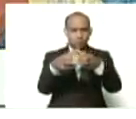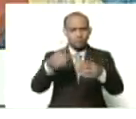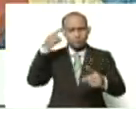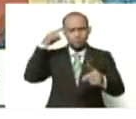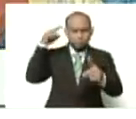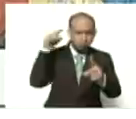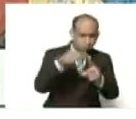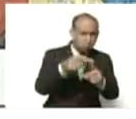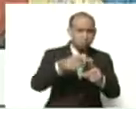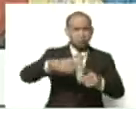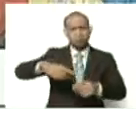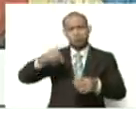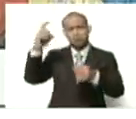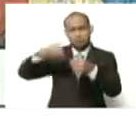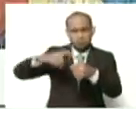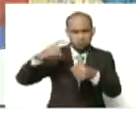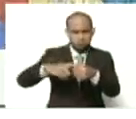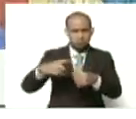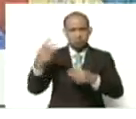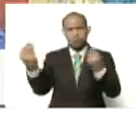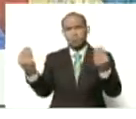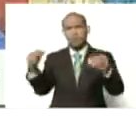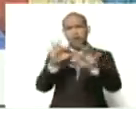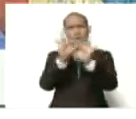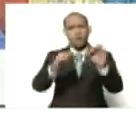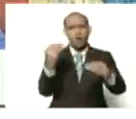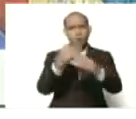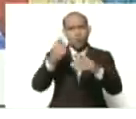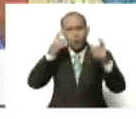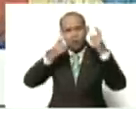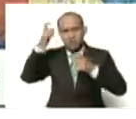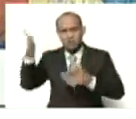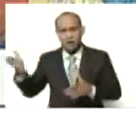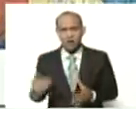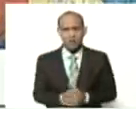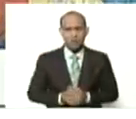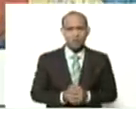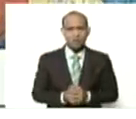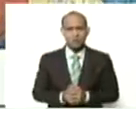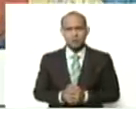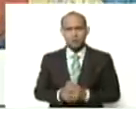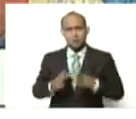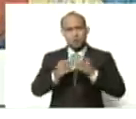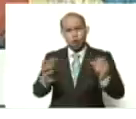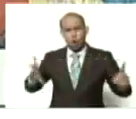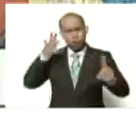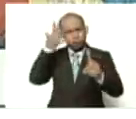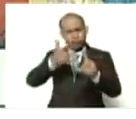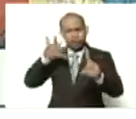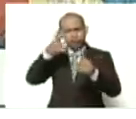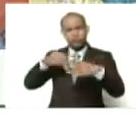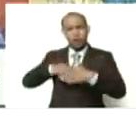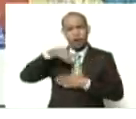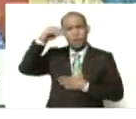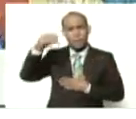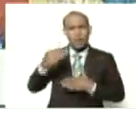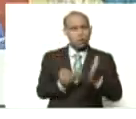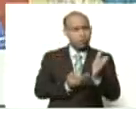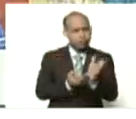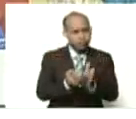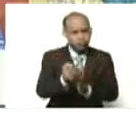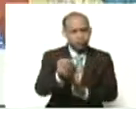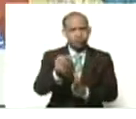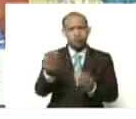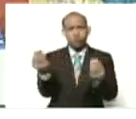convencido, militante como nuestro comandante Chávez, que nos forjó a todos con ese espíritu noble del